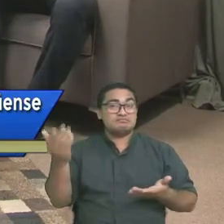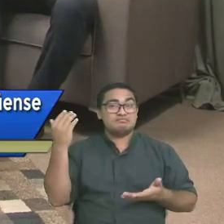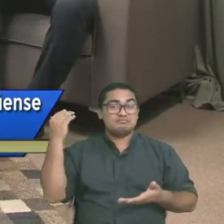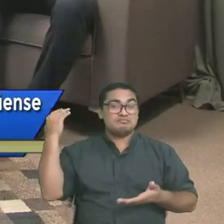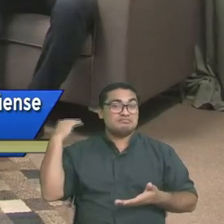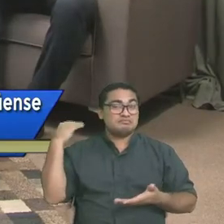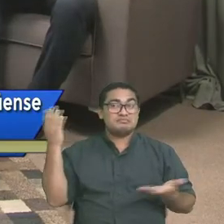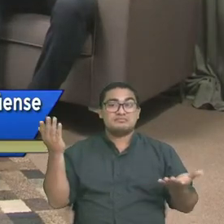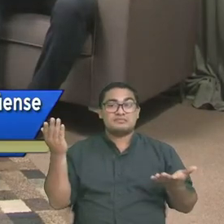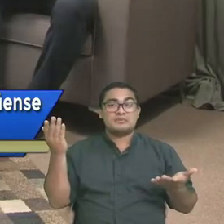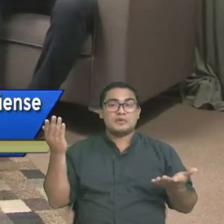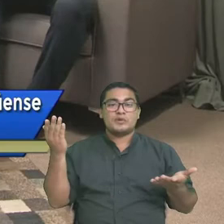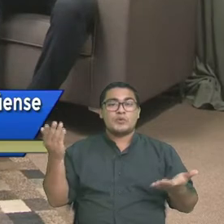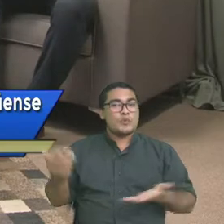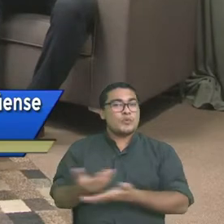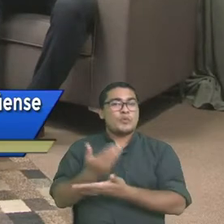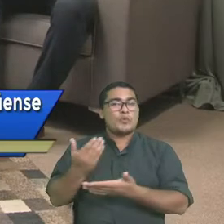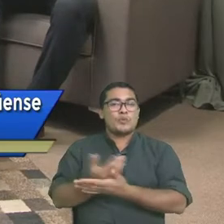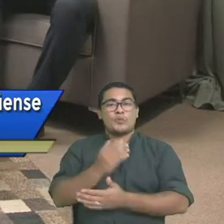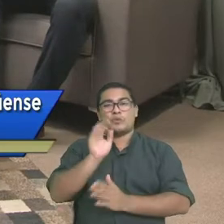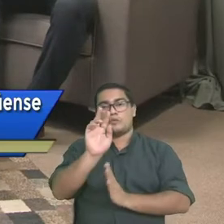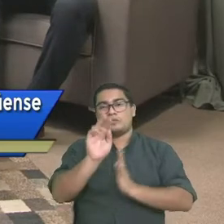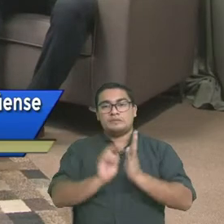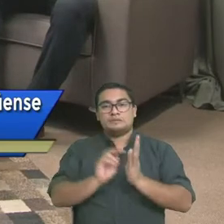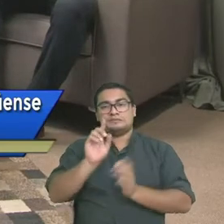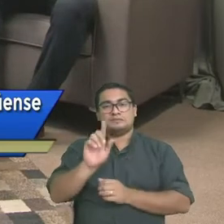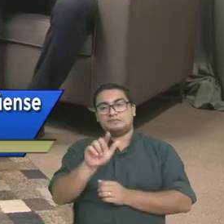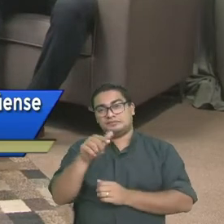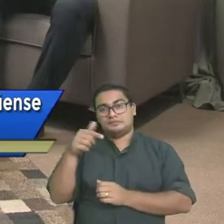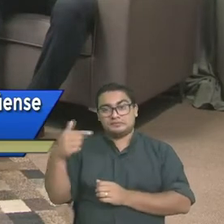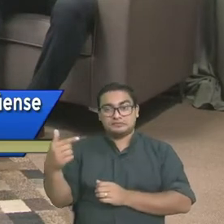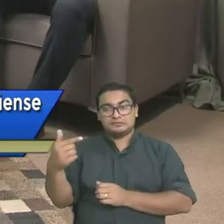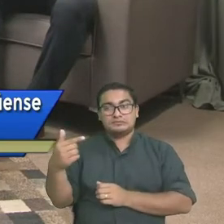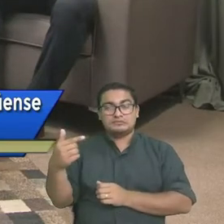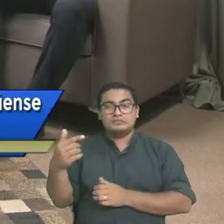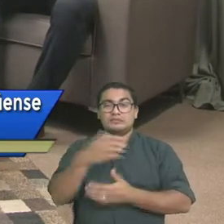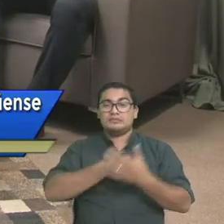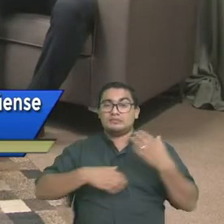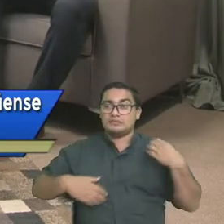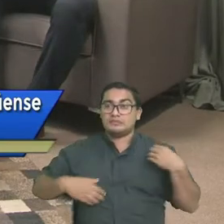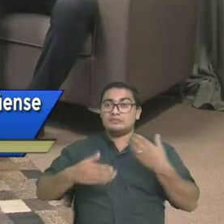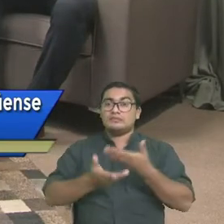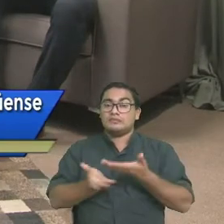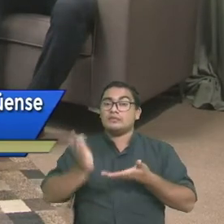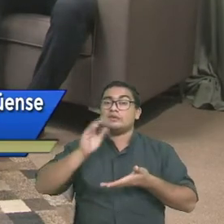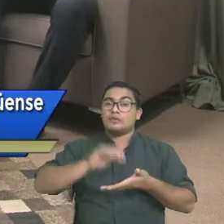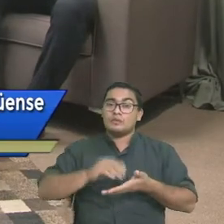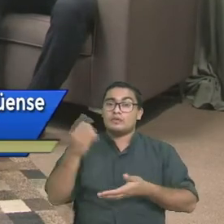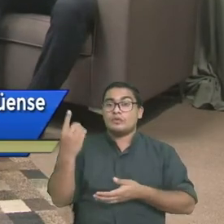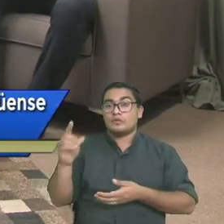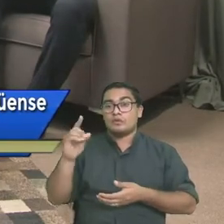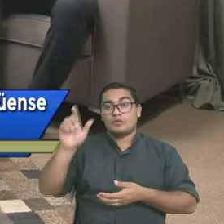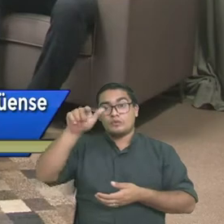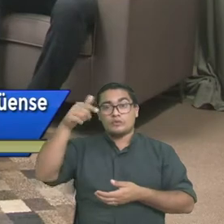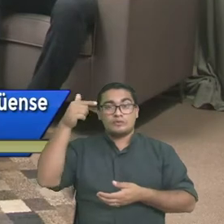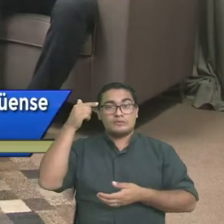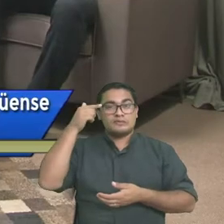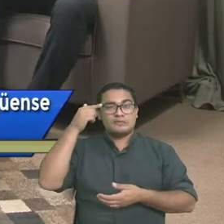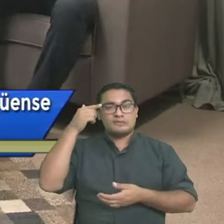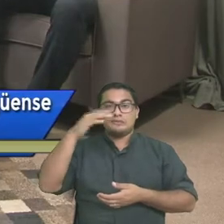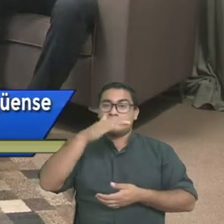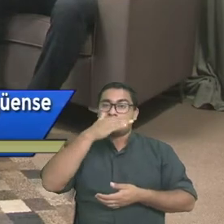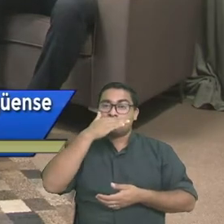Humano, nosotros nos comprometimos a restituirle al pueblo de Nicaragua. ¿Qué significa